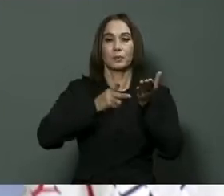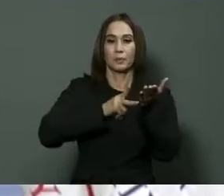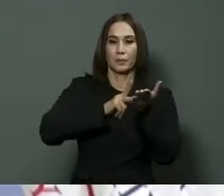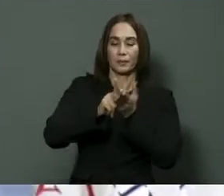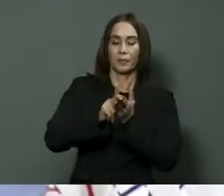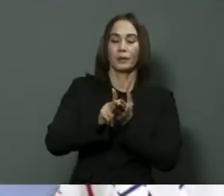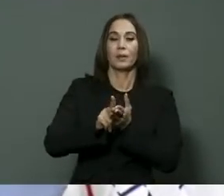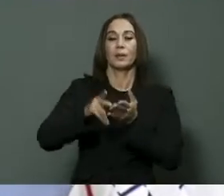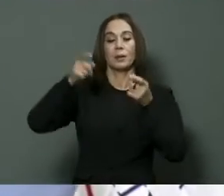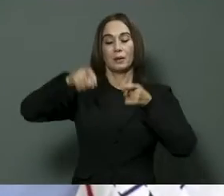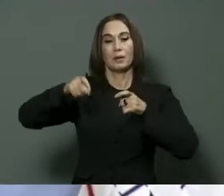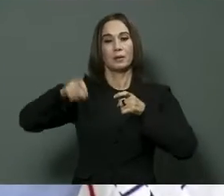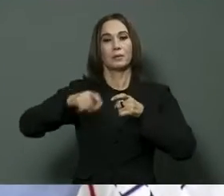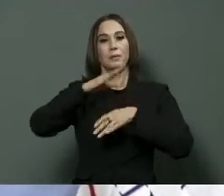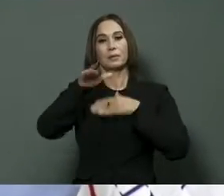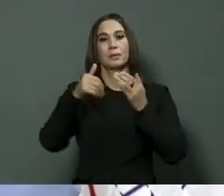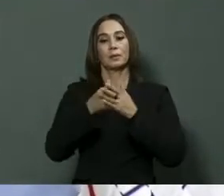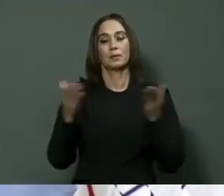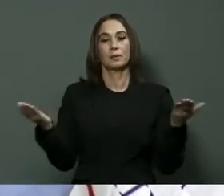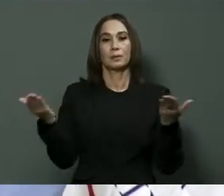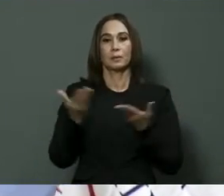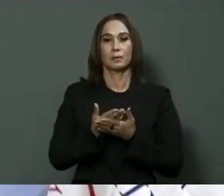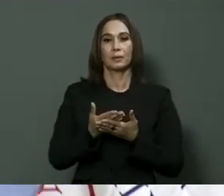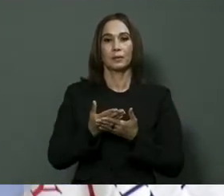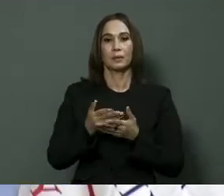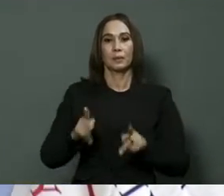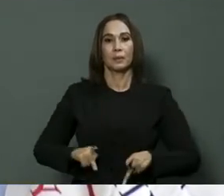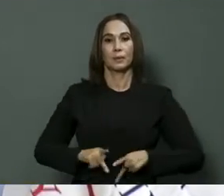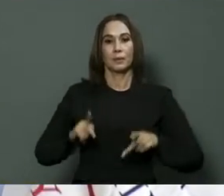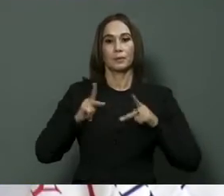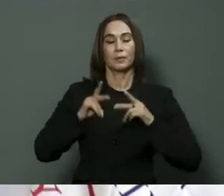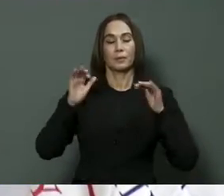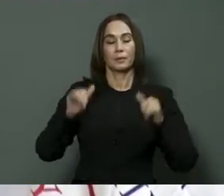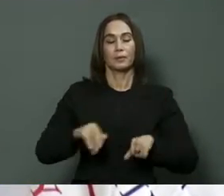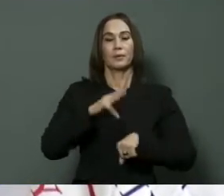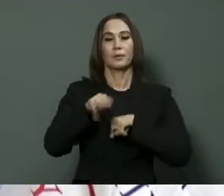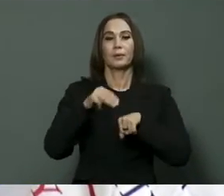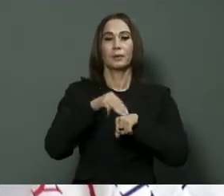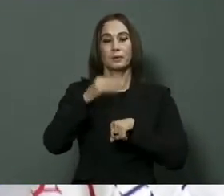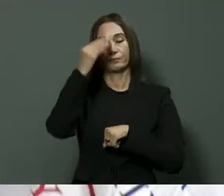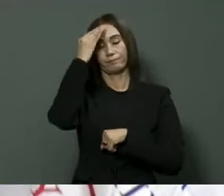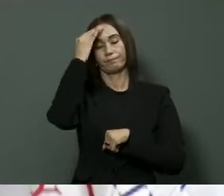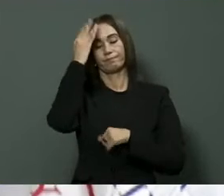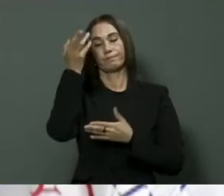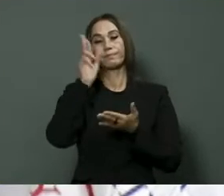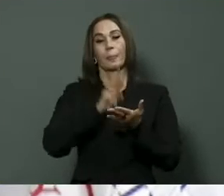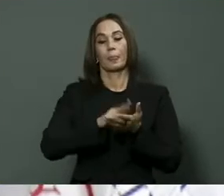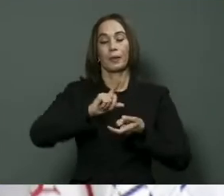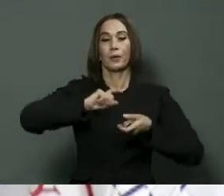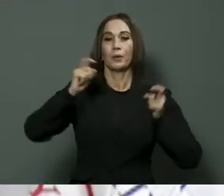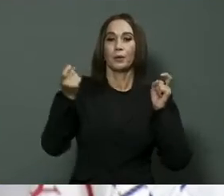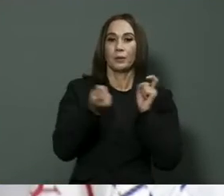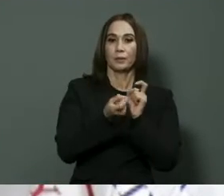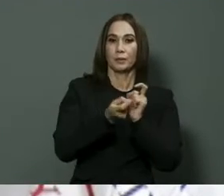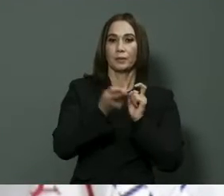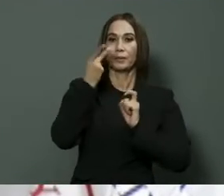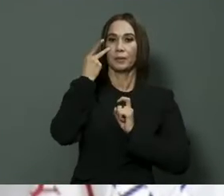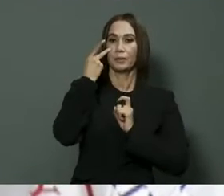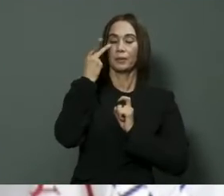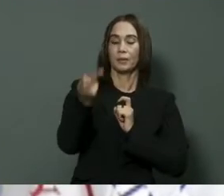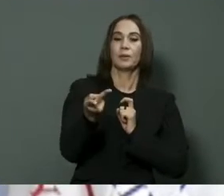las necesidades de sus municipios. Sabemos que los resultados de esta transformación se